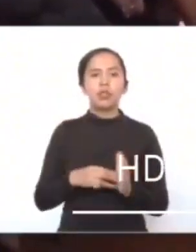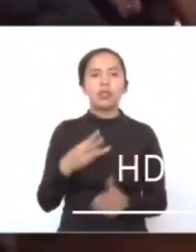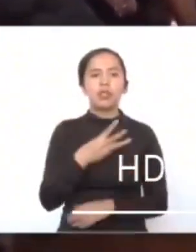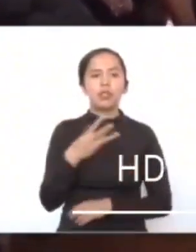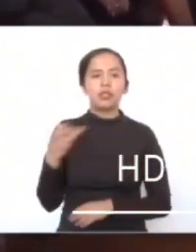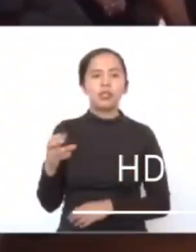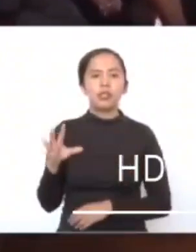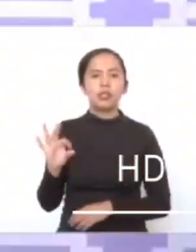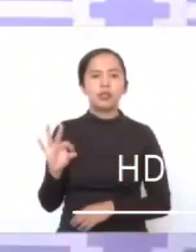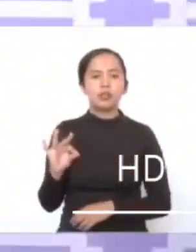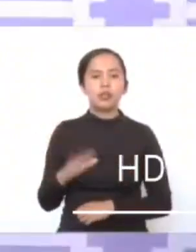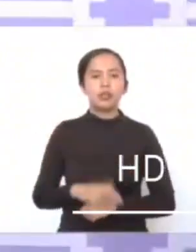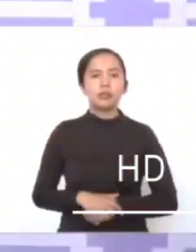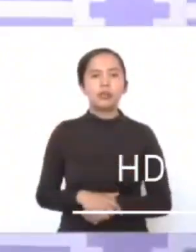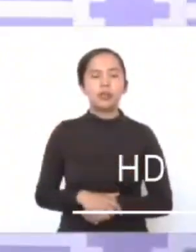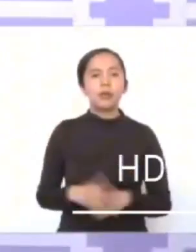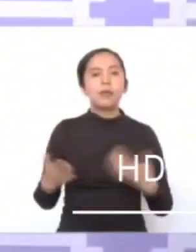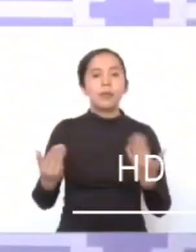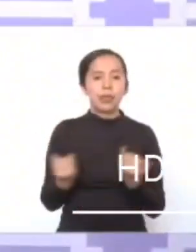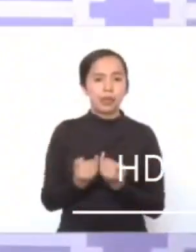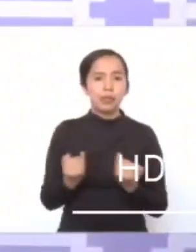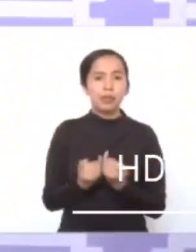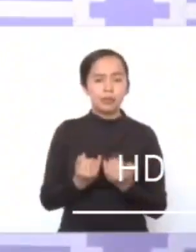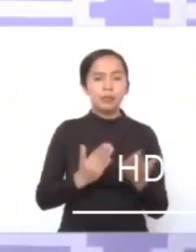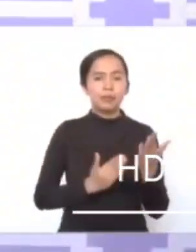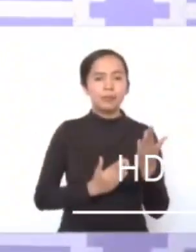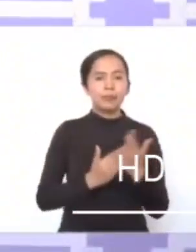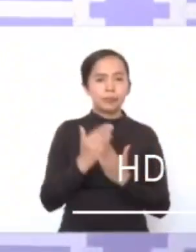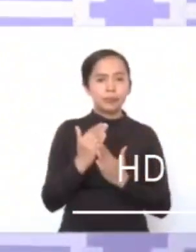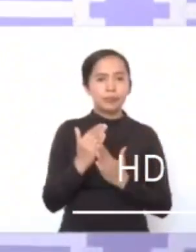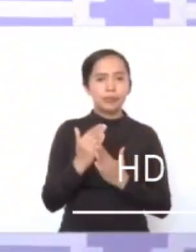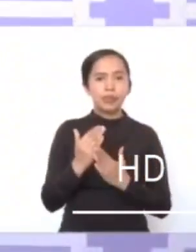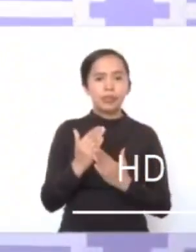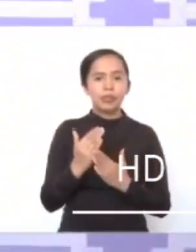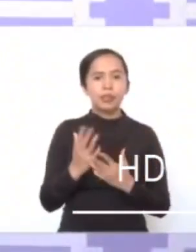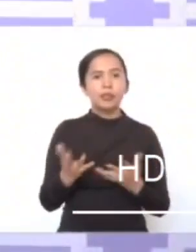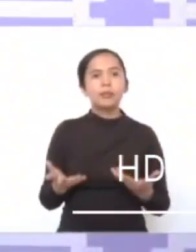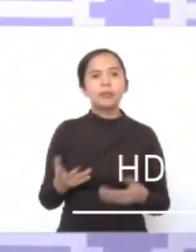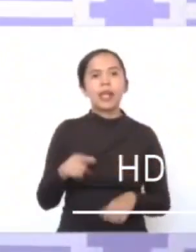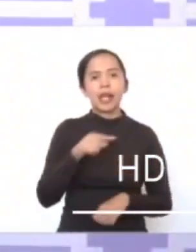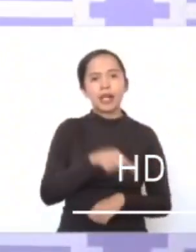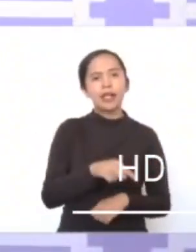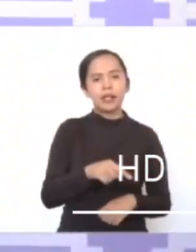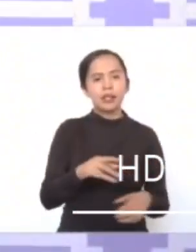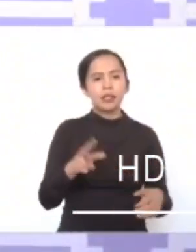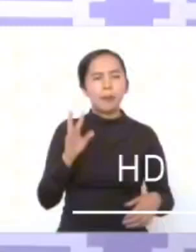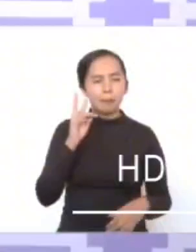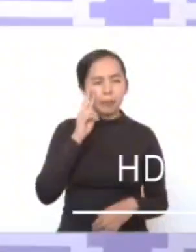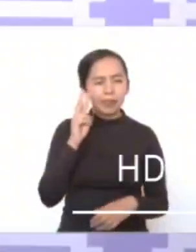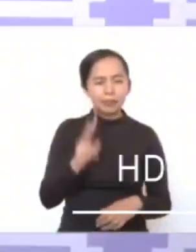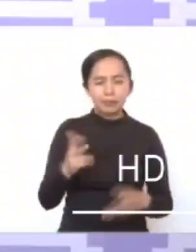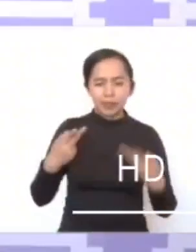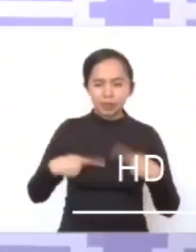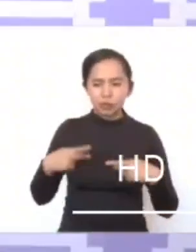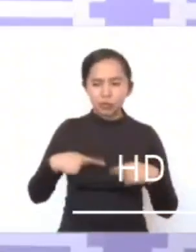2,340. También hay un aumento entonces general en las vinculaciones a proceso de